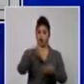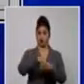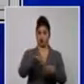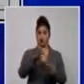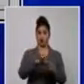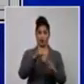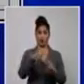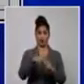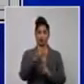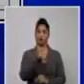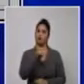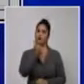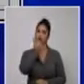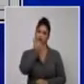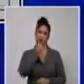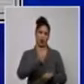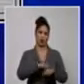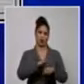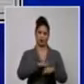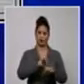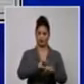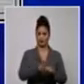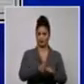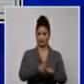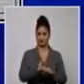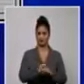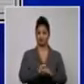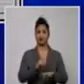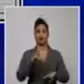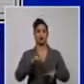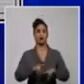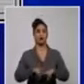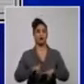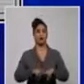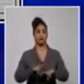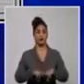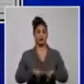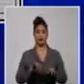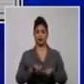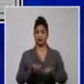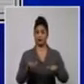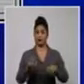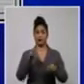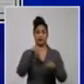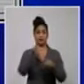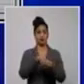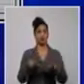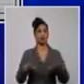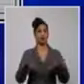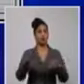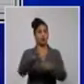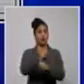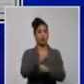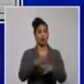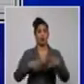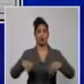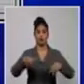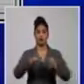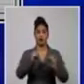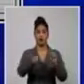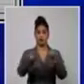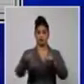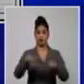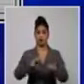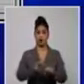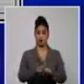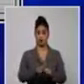afectados. La Habana, con presencia y dispersión del virus en todos sus municipios. Plaza,